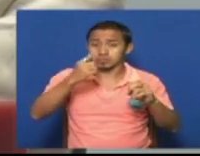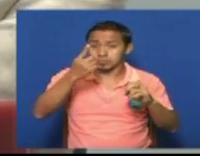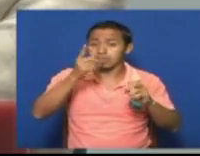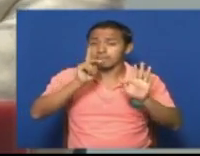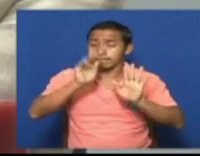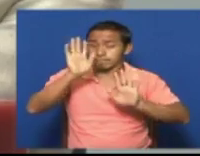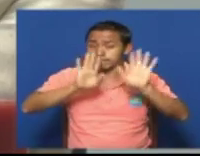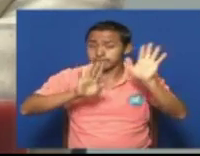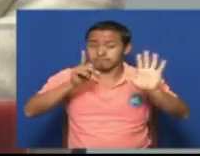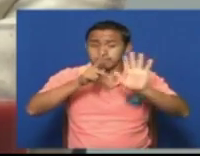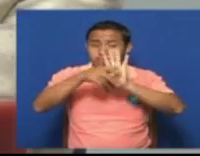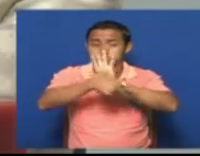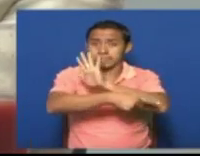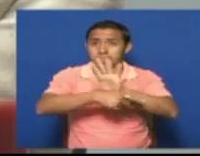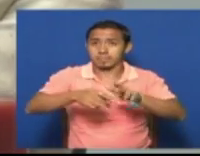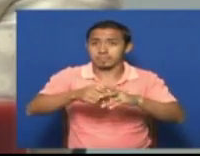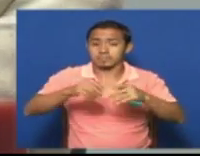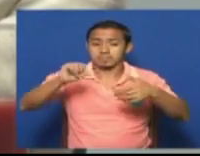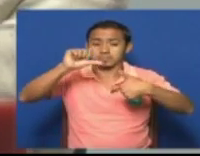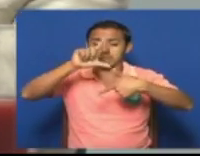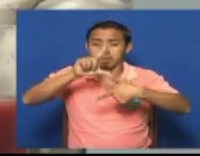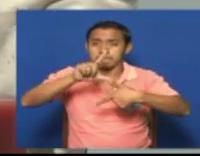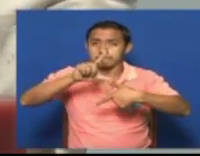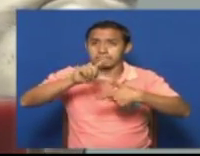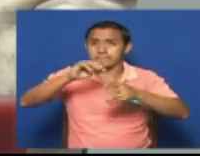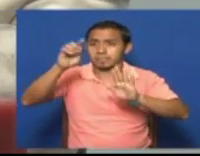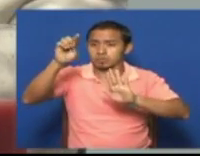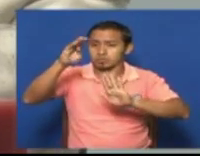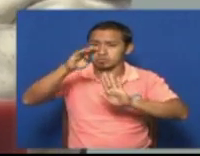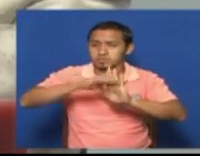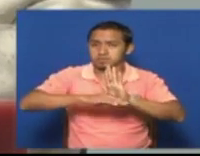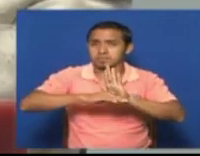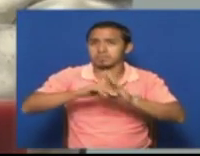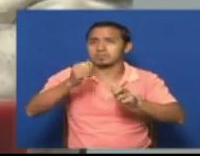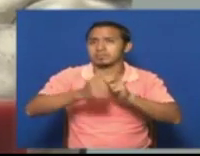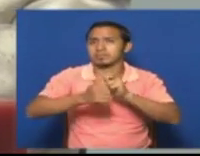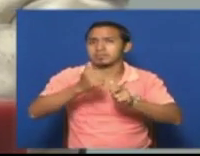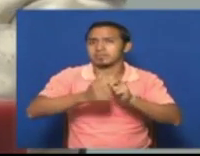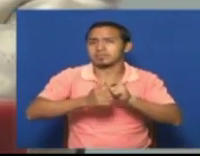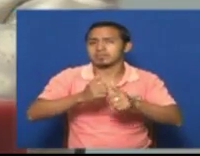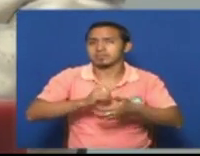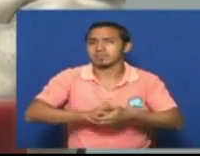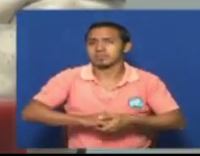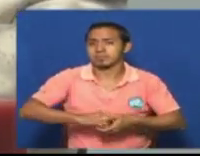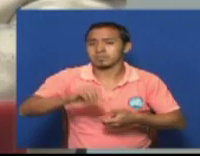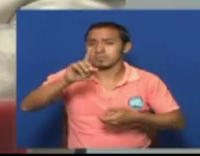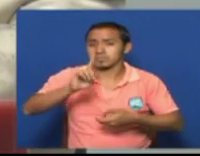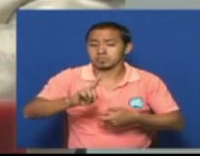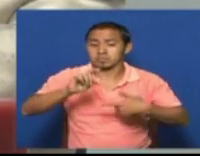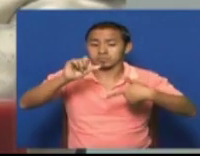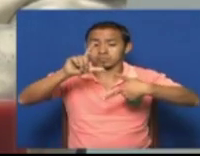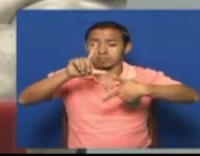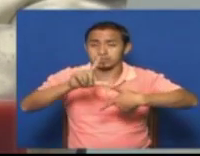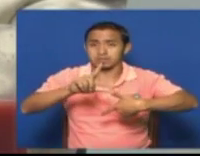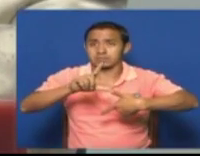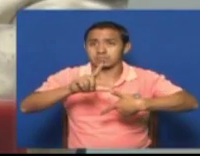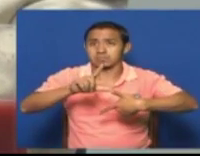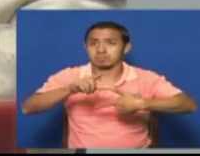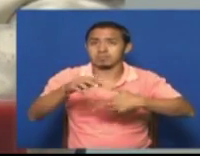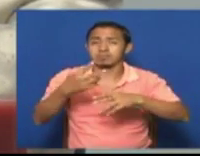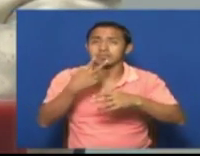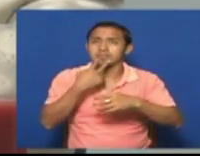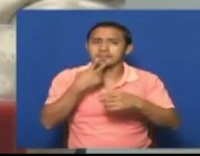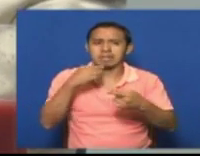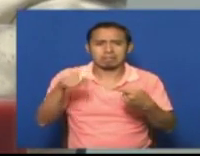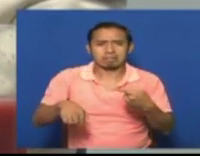en américa latina con el índice delictivo más bajo de adolescentes somos el único país de américa central que no tiene maras